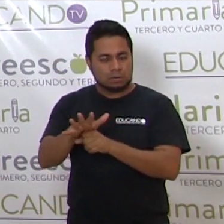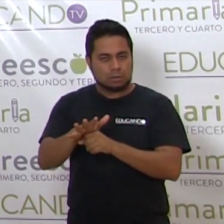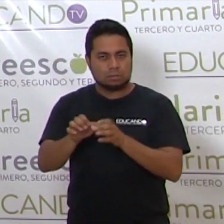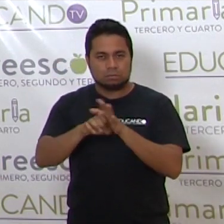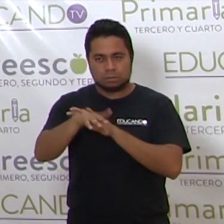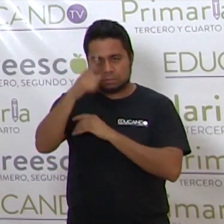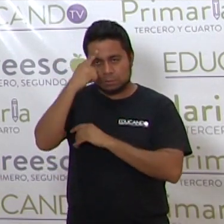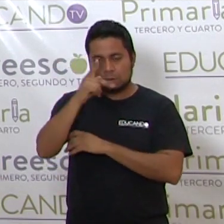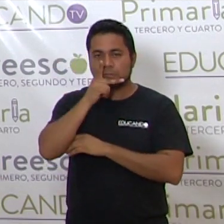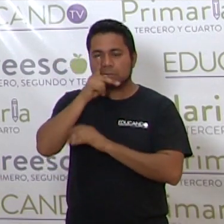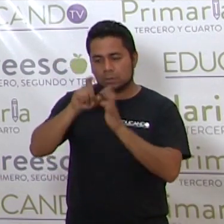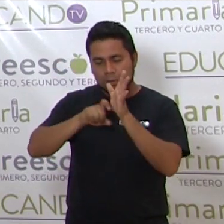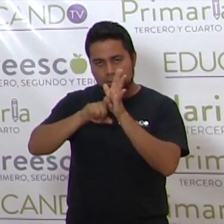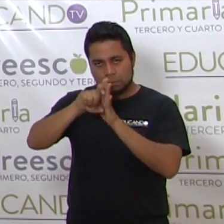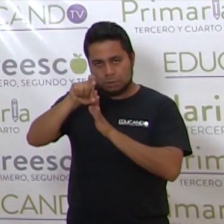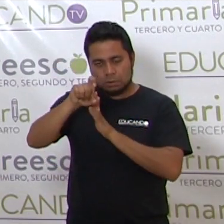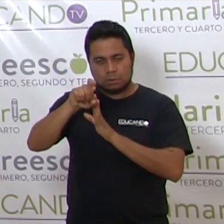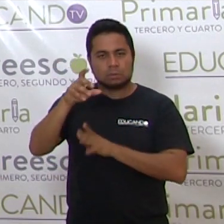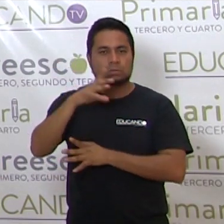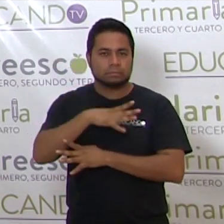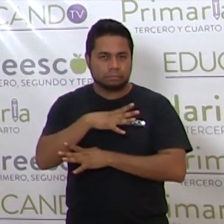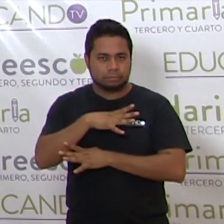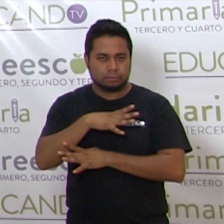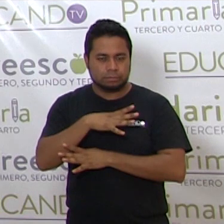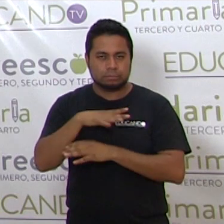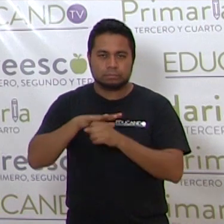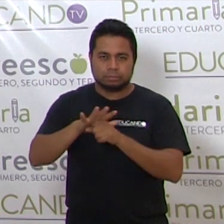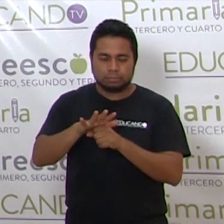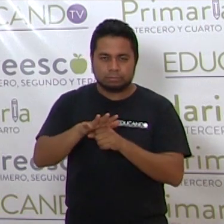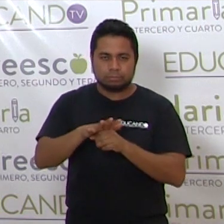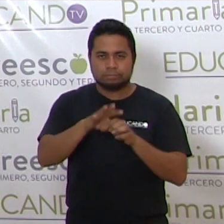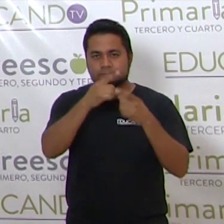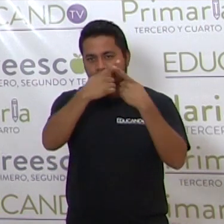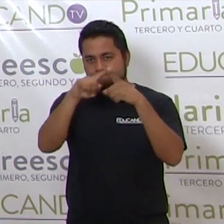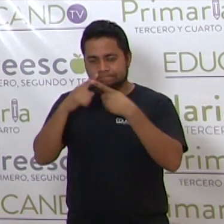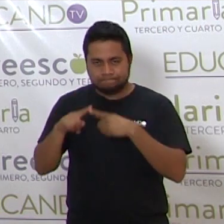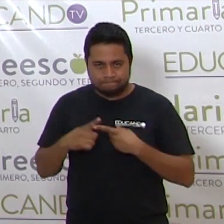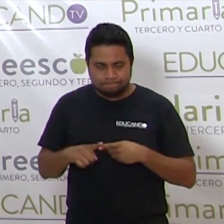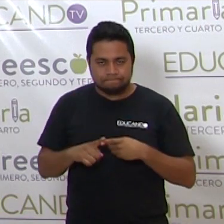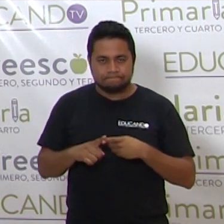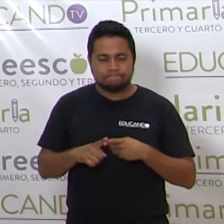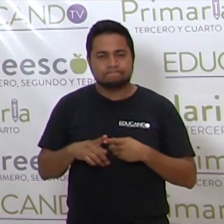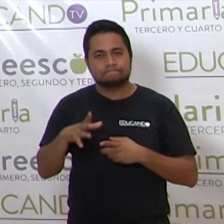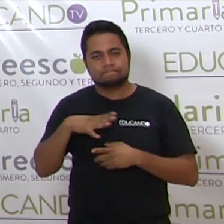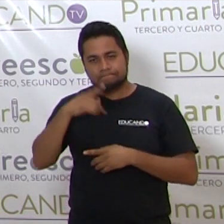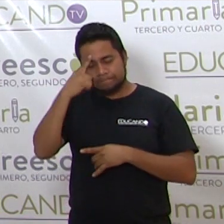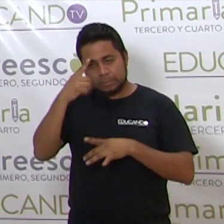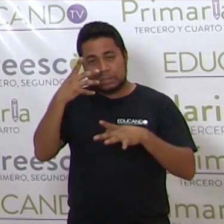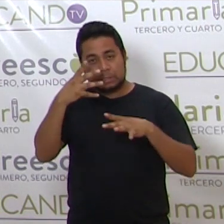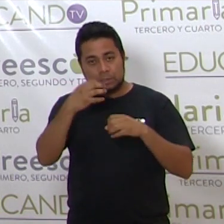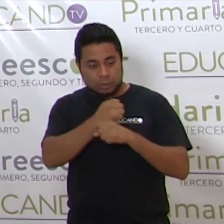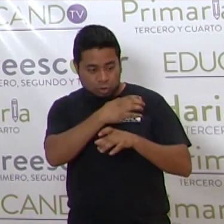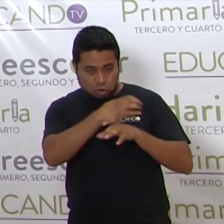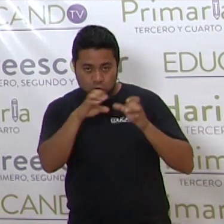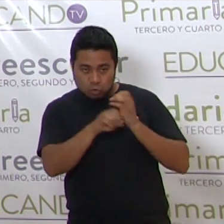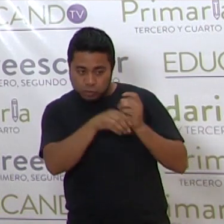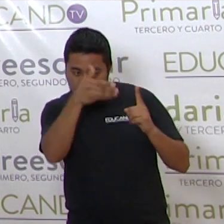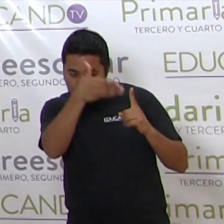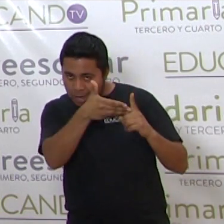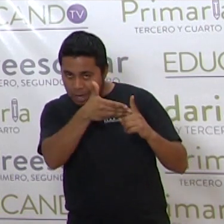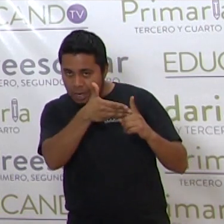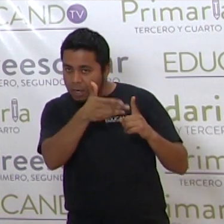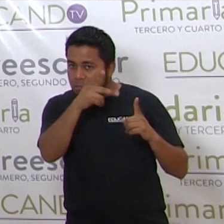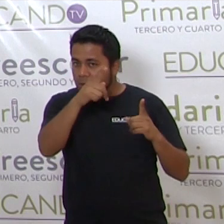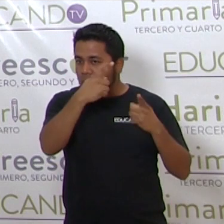palabras que tengan diferente que nombren un objeto pero que